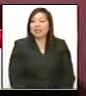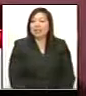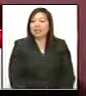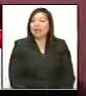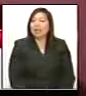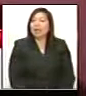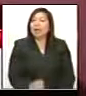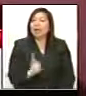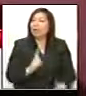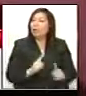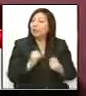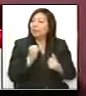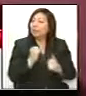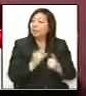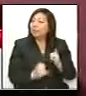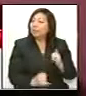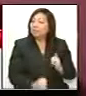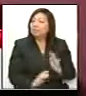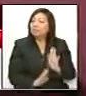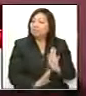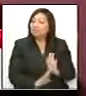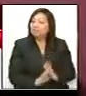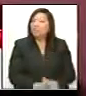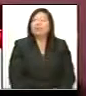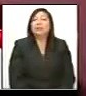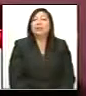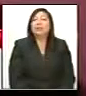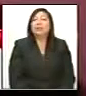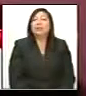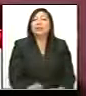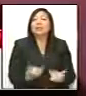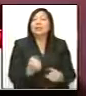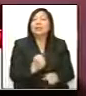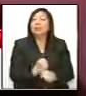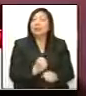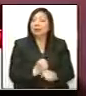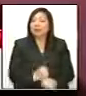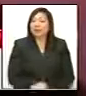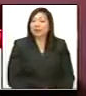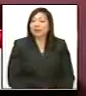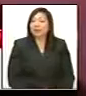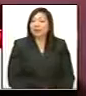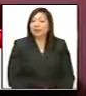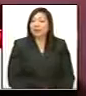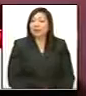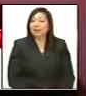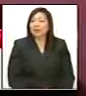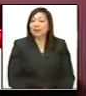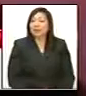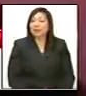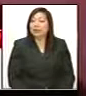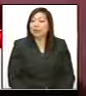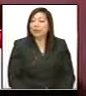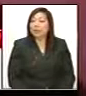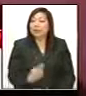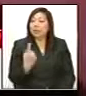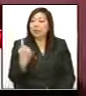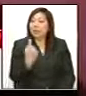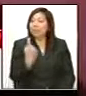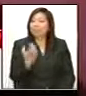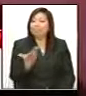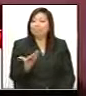Algunas conclusiones que han surgido casualmente a raíz de este trabajo, de esta mesa, que es una de las